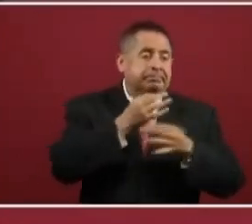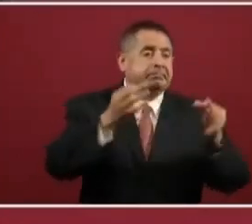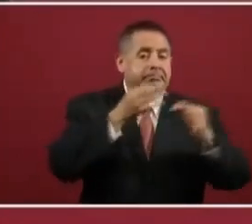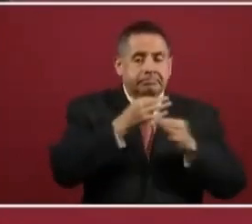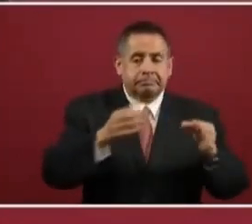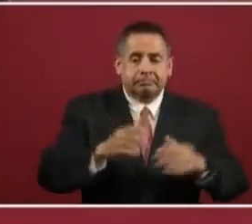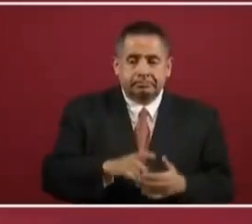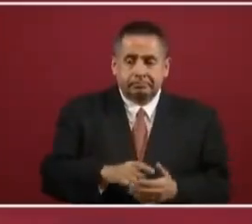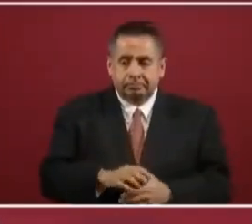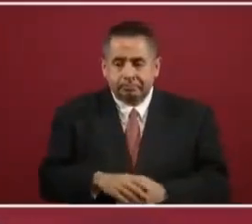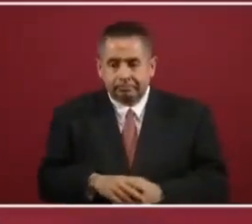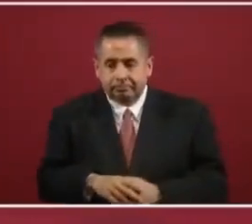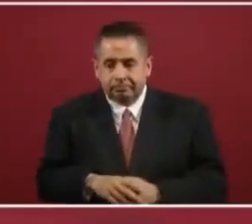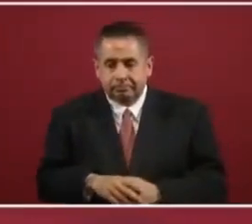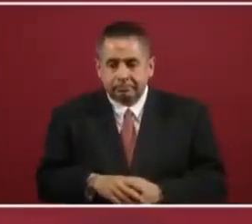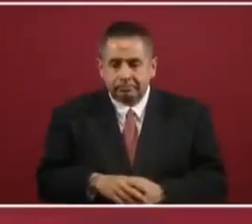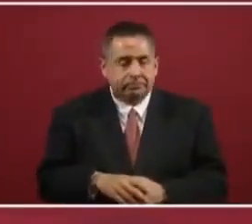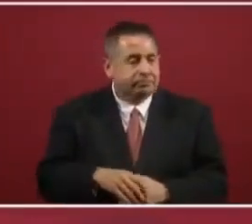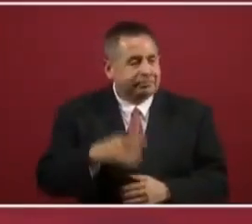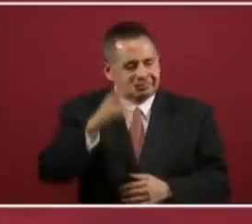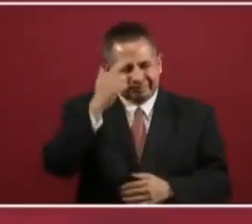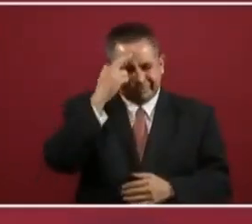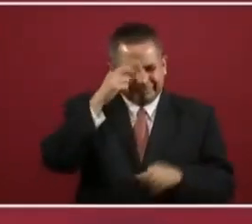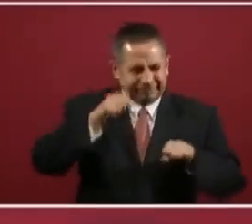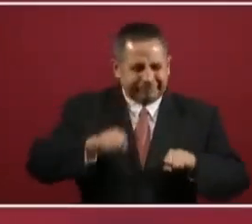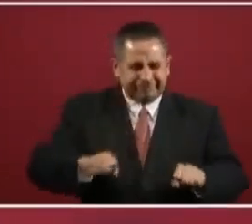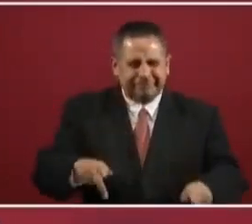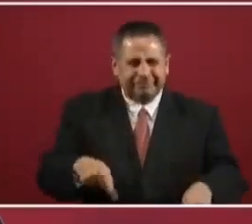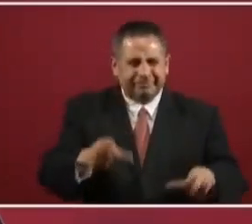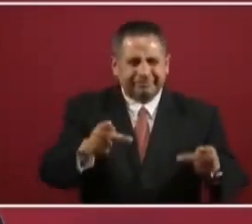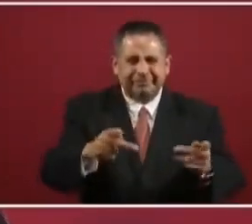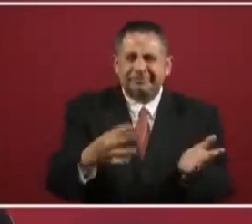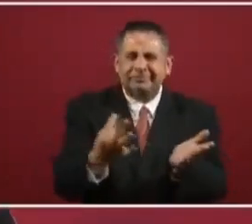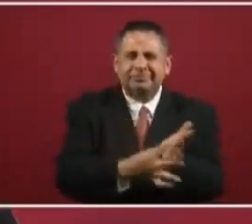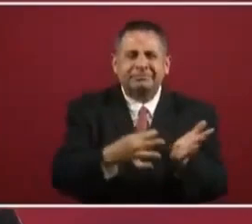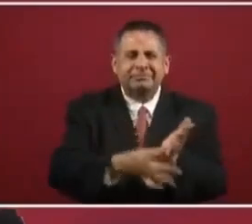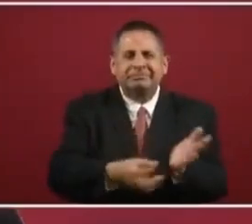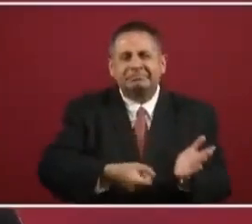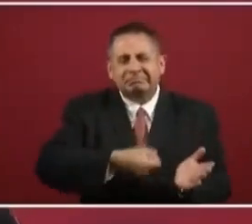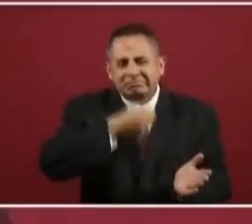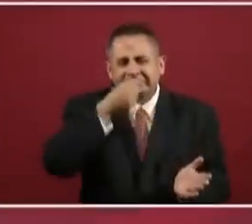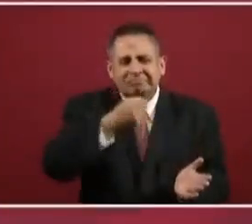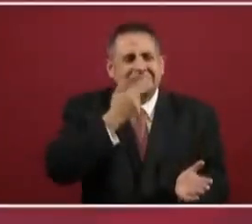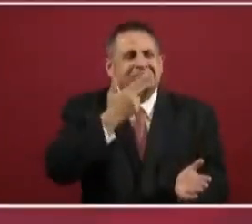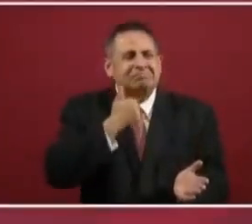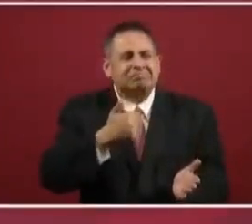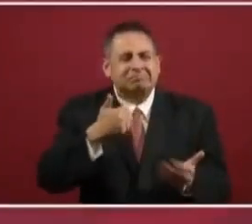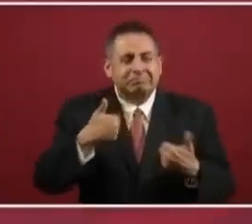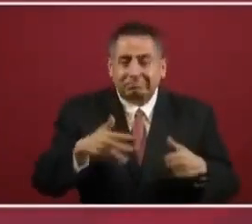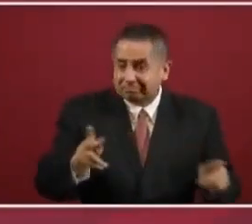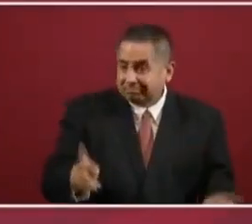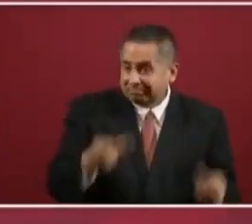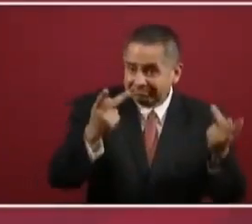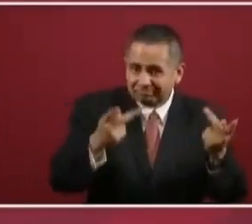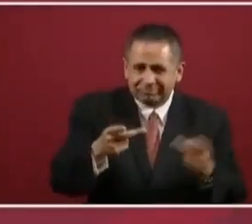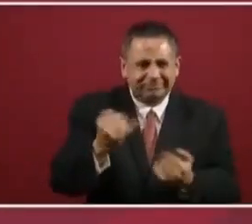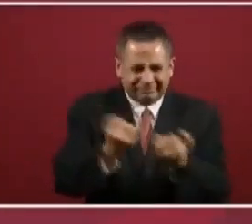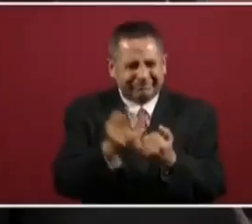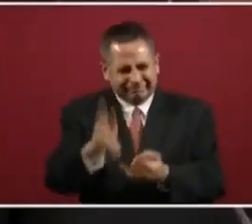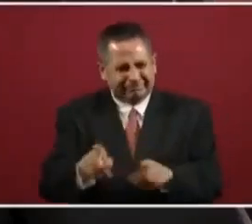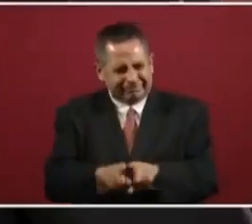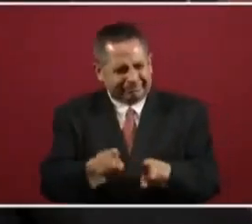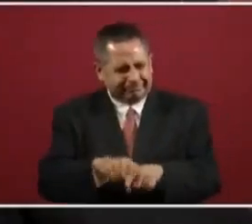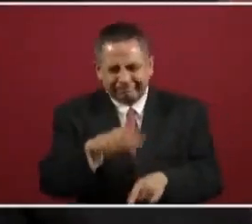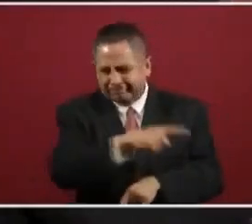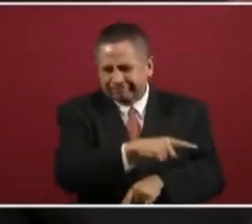ti hierro viejo que venda sí eh tampoco no